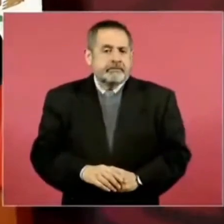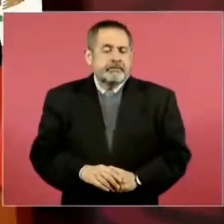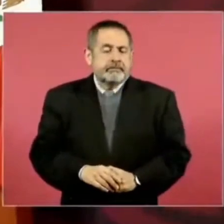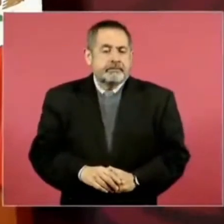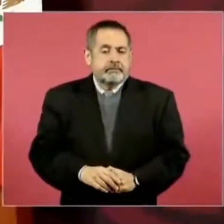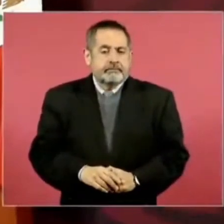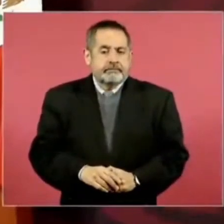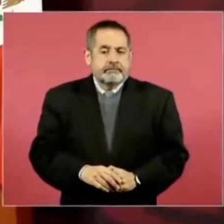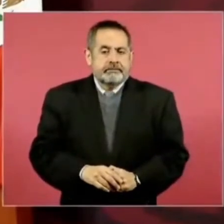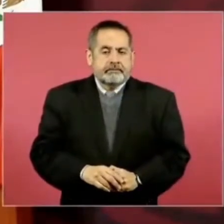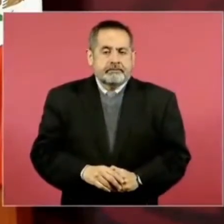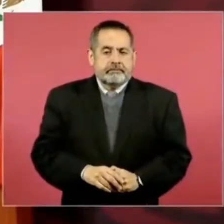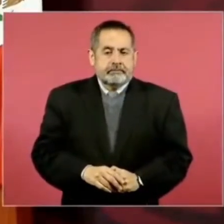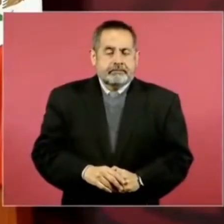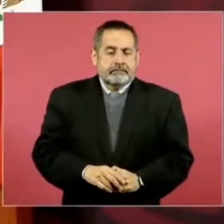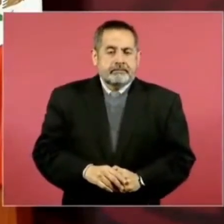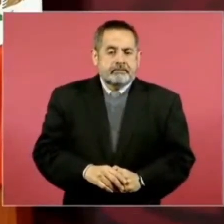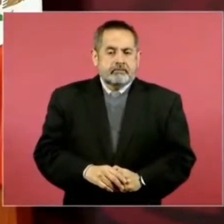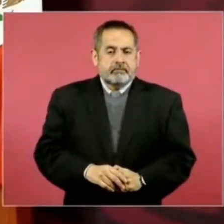no había